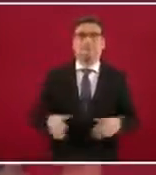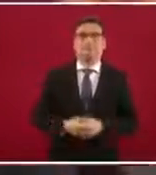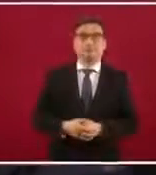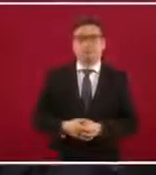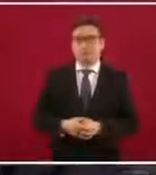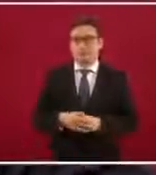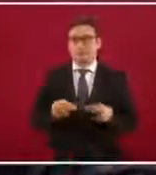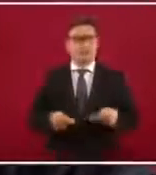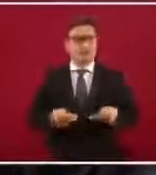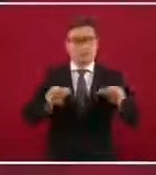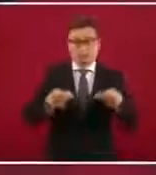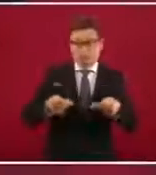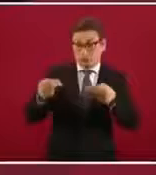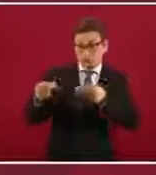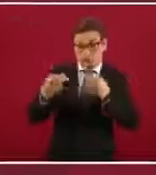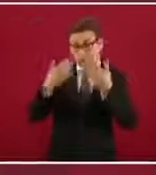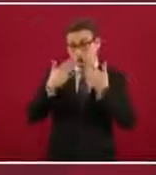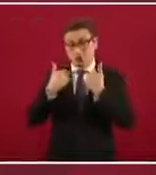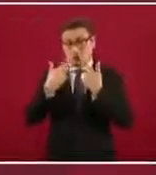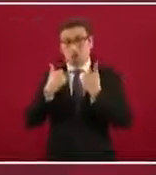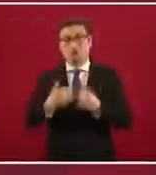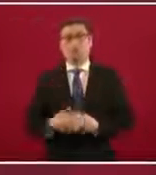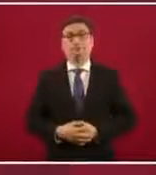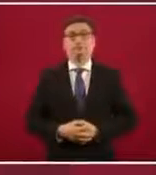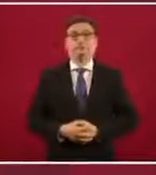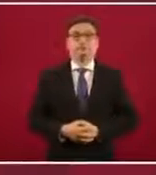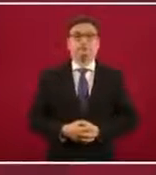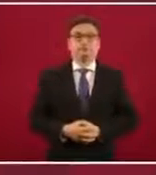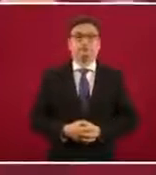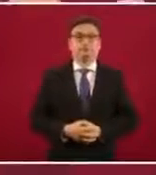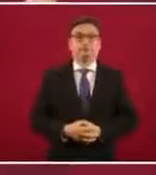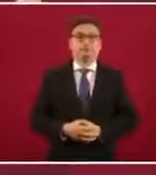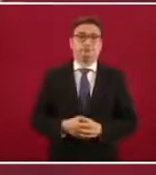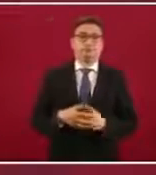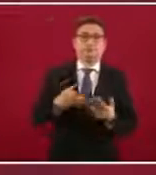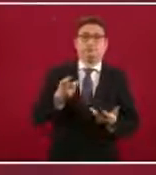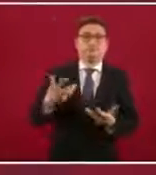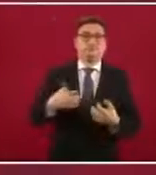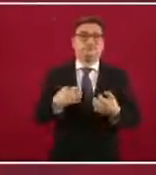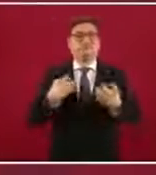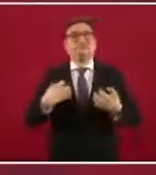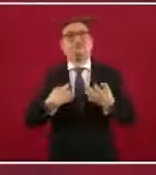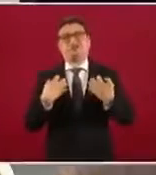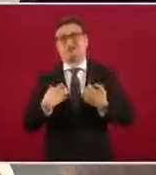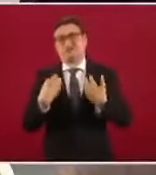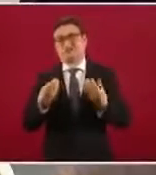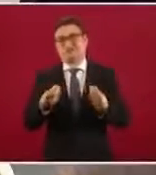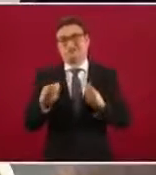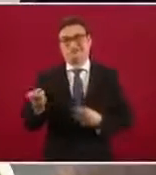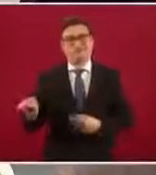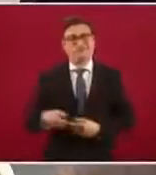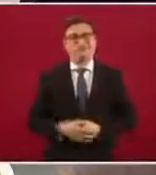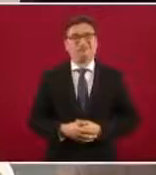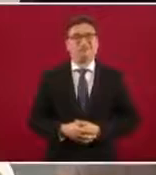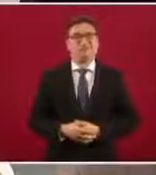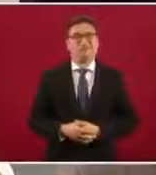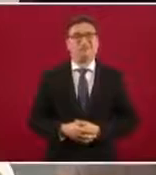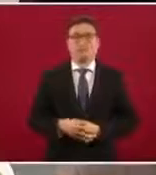ya no hay negocios, así, entre comillas, entonces están muy molestos.